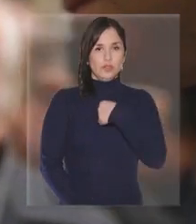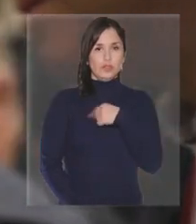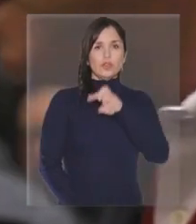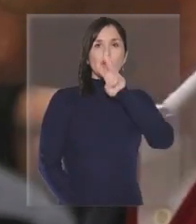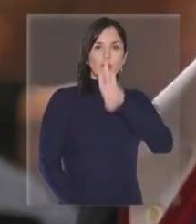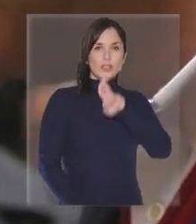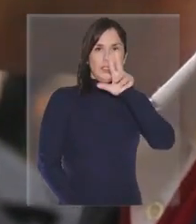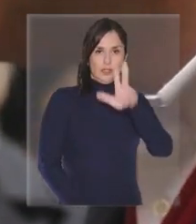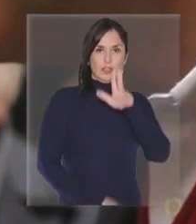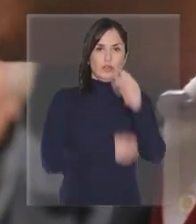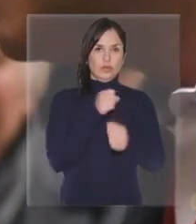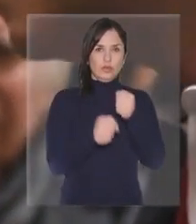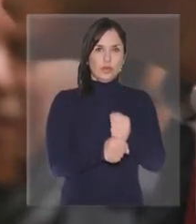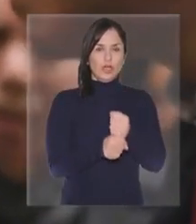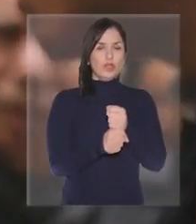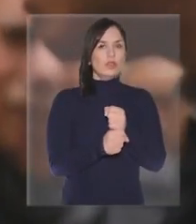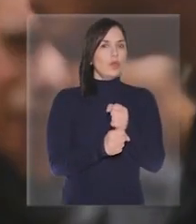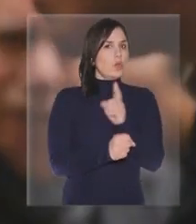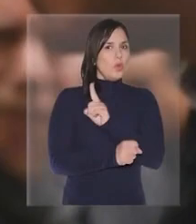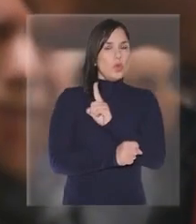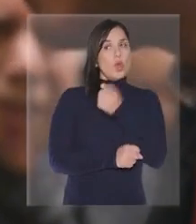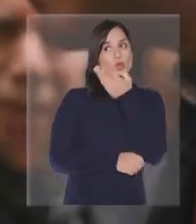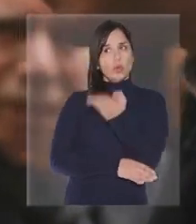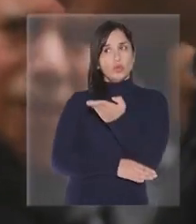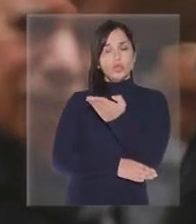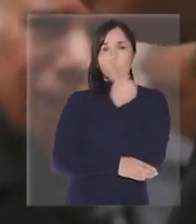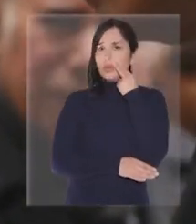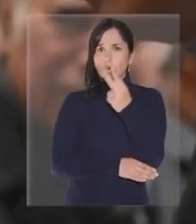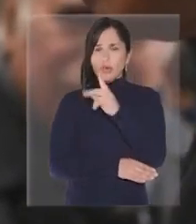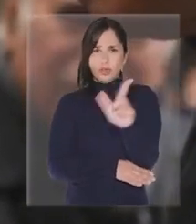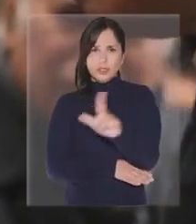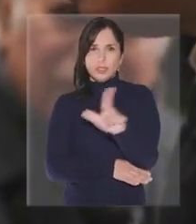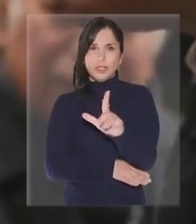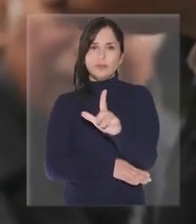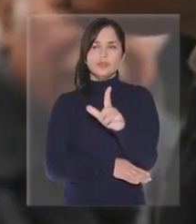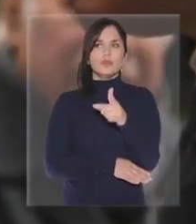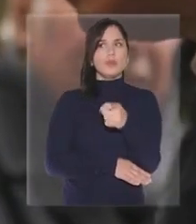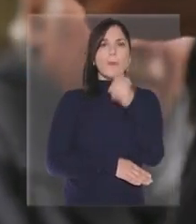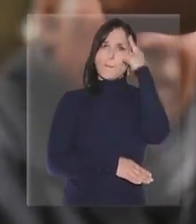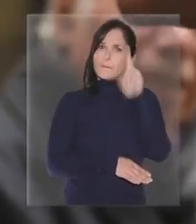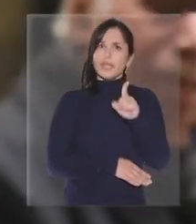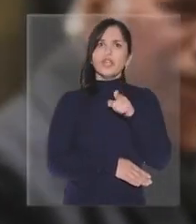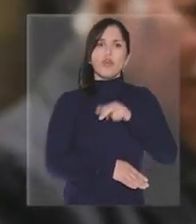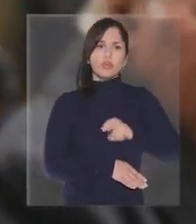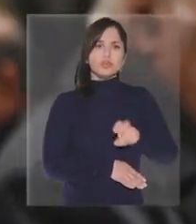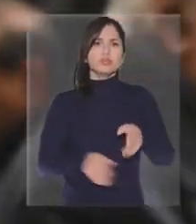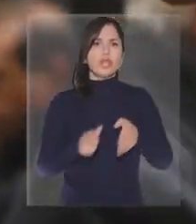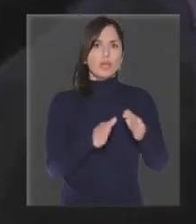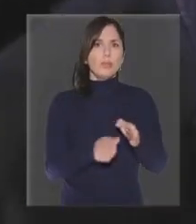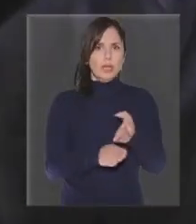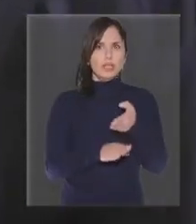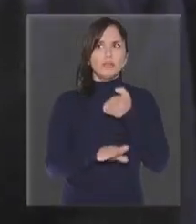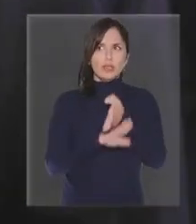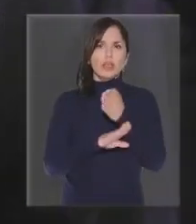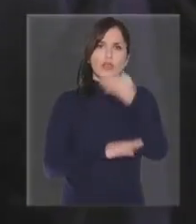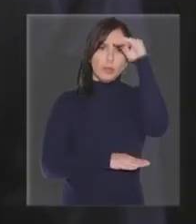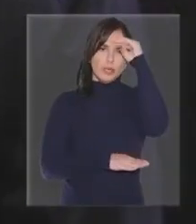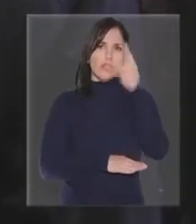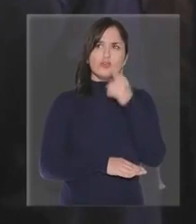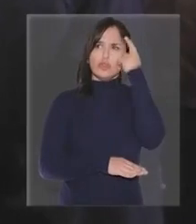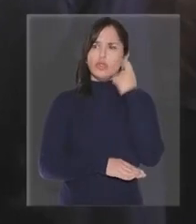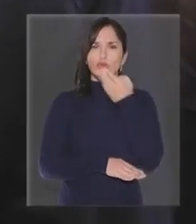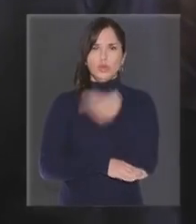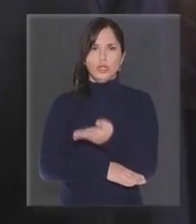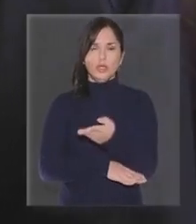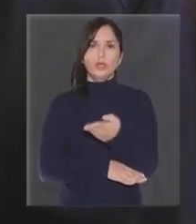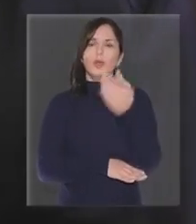Soy una persona que tengo 38 años y de usted uno ve mucho en la televisión y usted tiene mucha calle, como ha dicho en varias partes. Es una persona